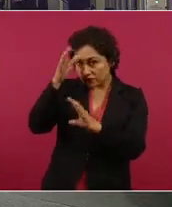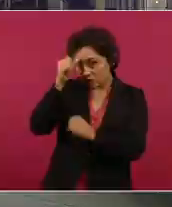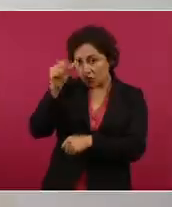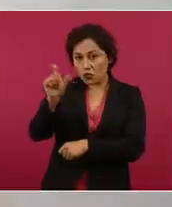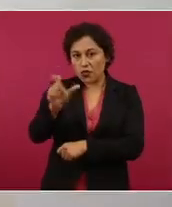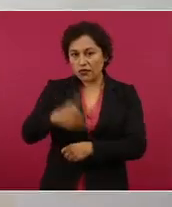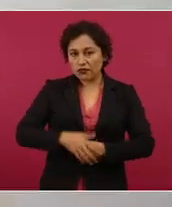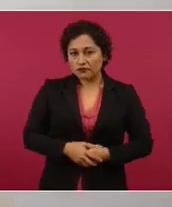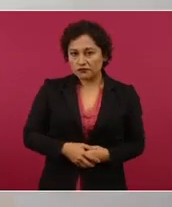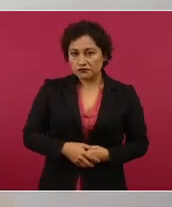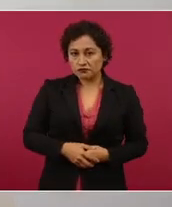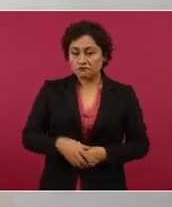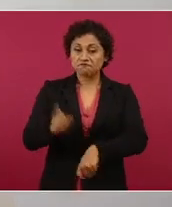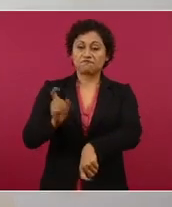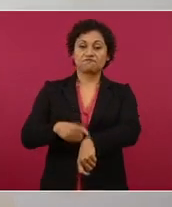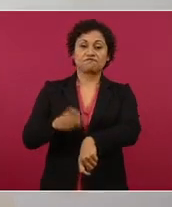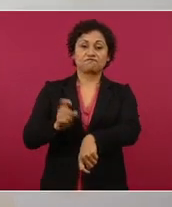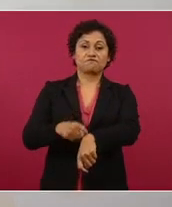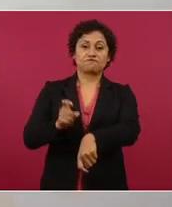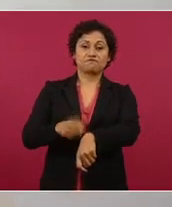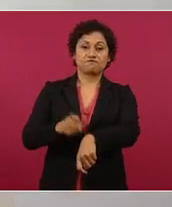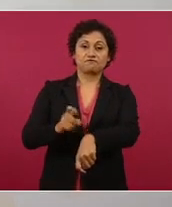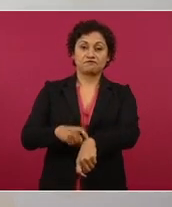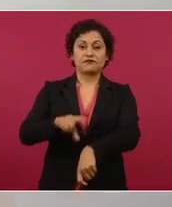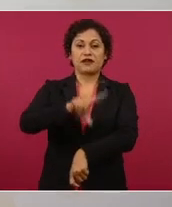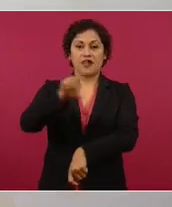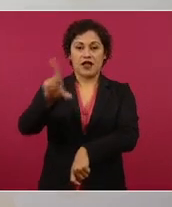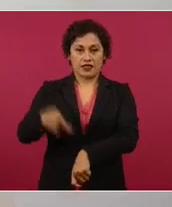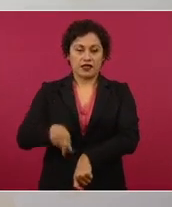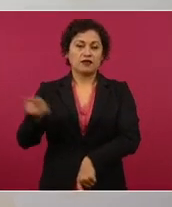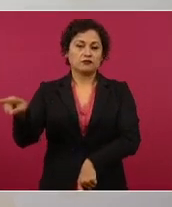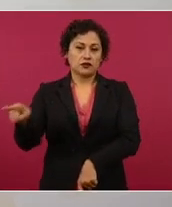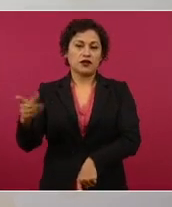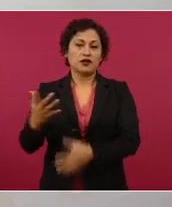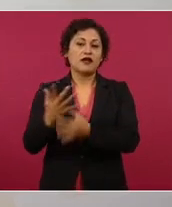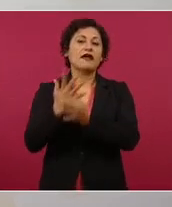tiempo? No me vayan a echar la culpa a mí también de eso.